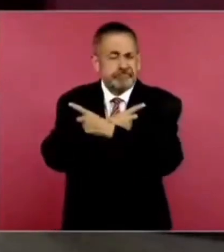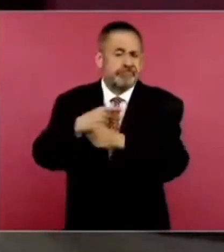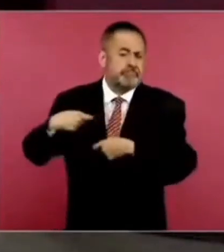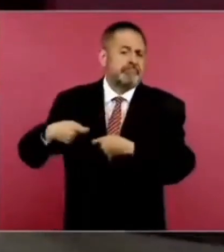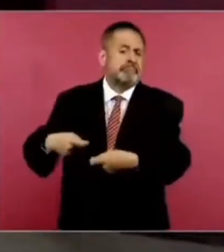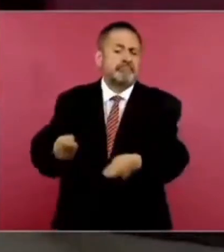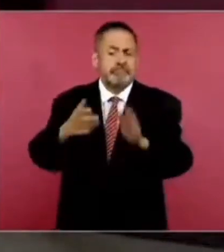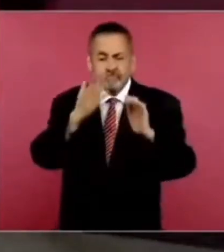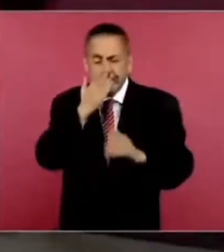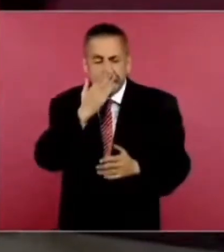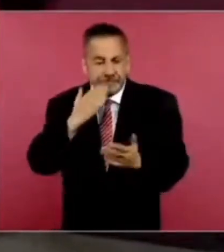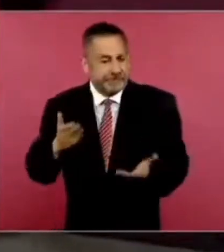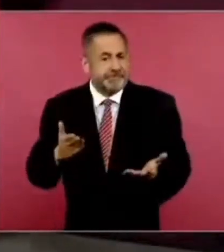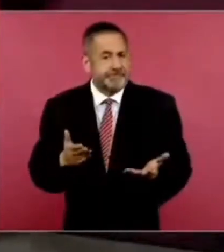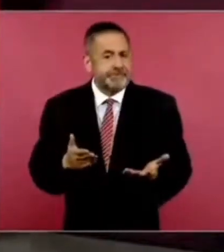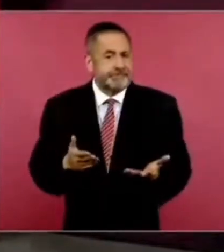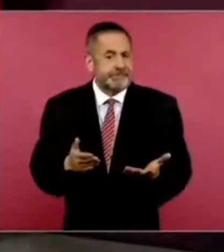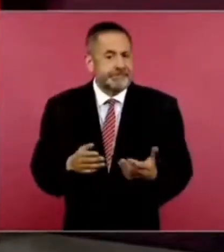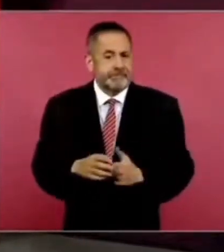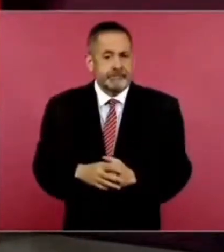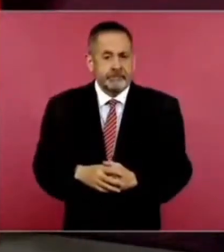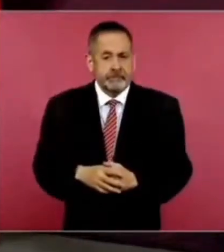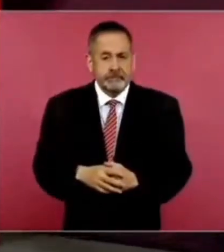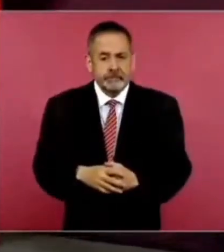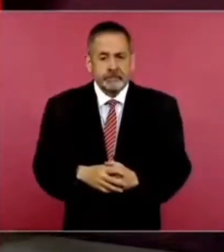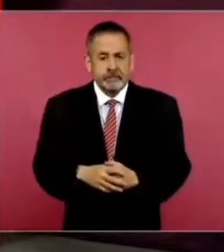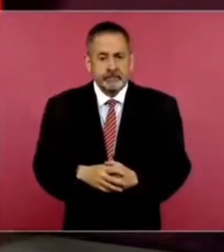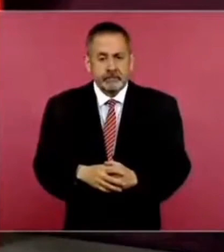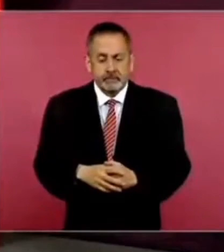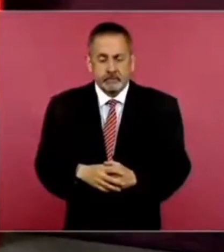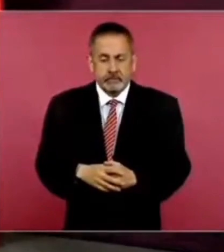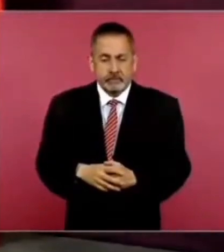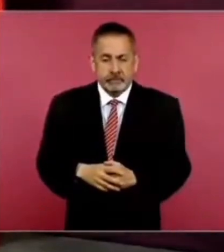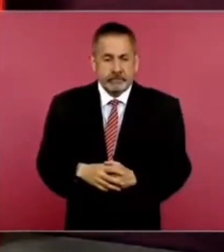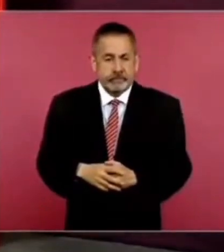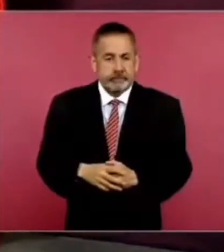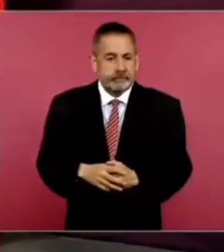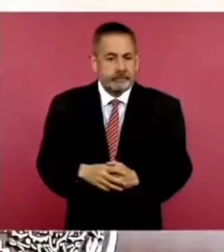Y a pesar de que esta